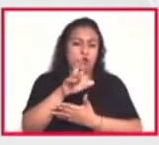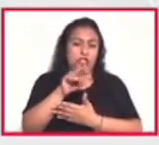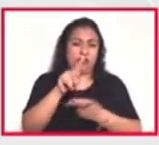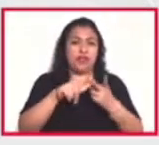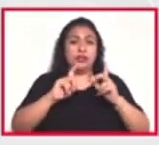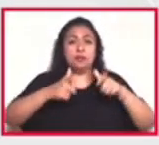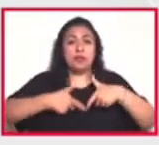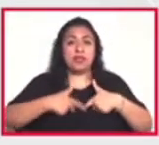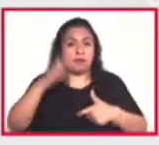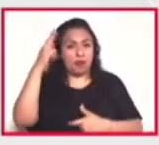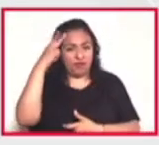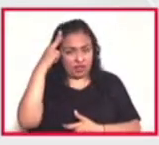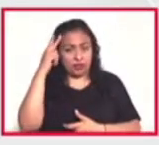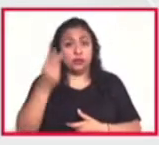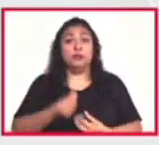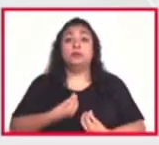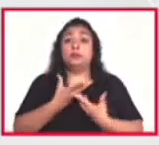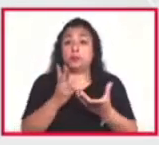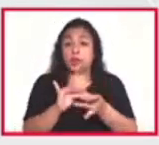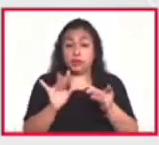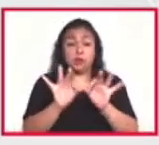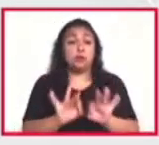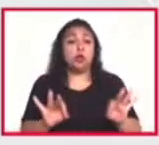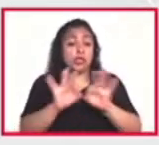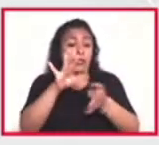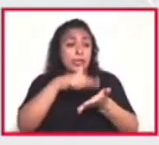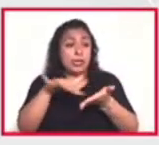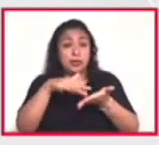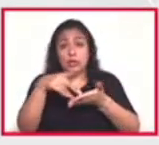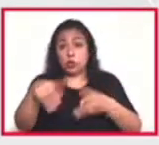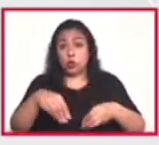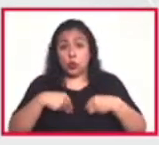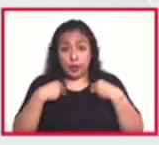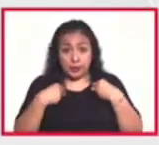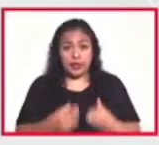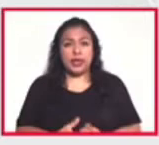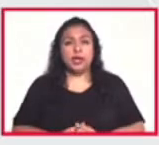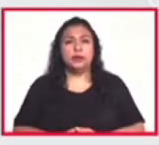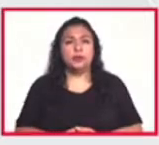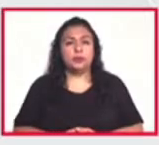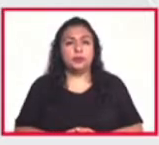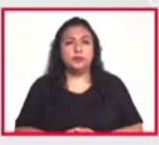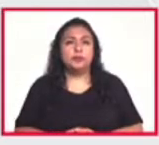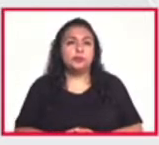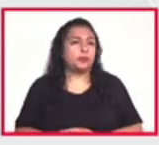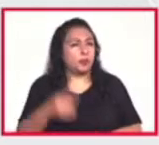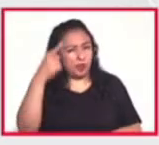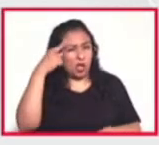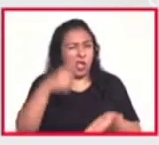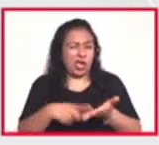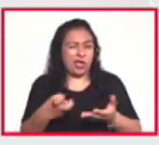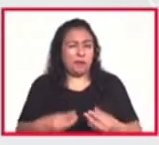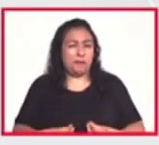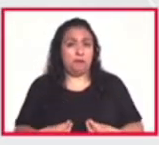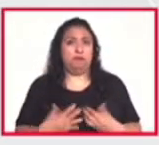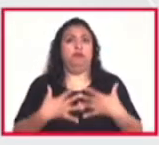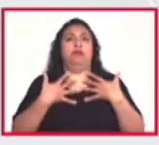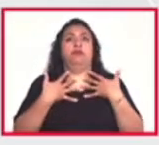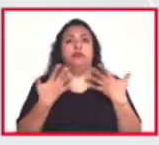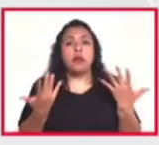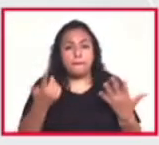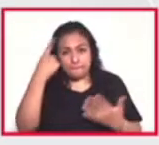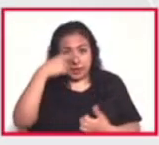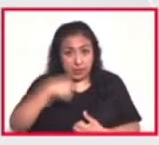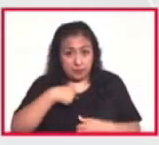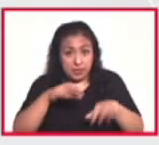Artes, expresó la importancia de la literatura en su vida. Creo que esa vitalidad, para mí lo más